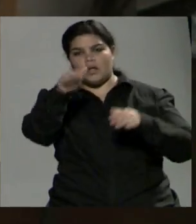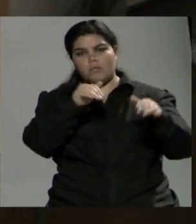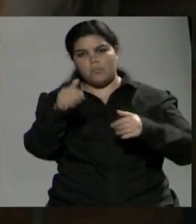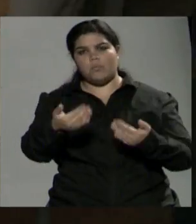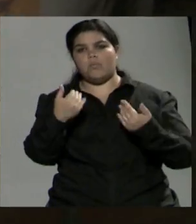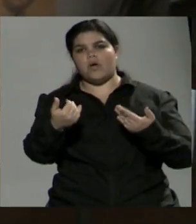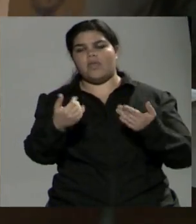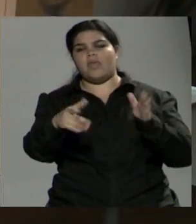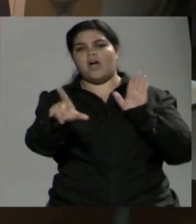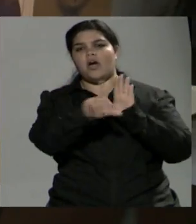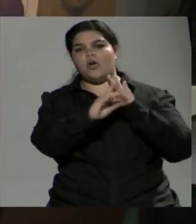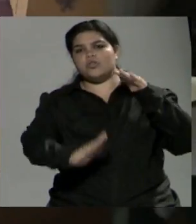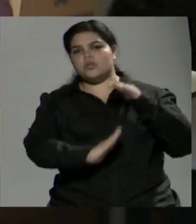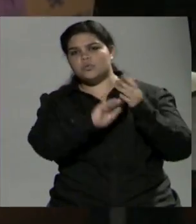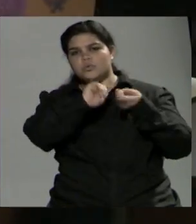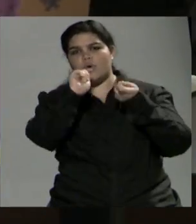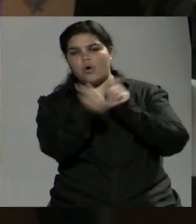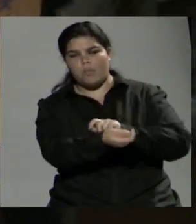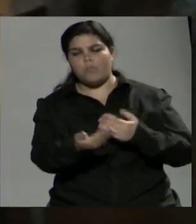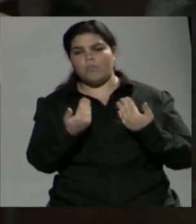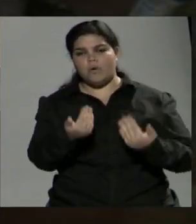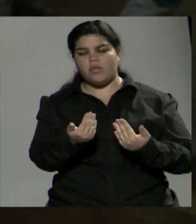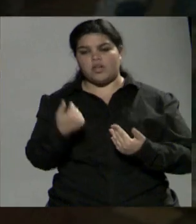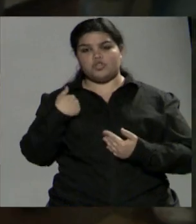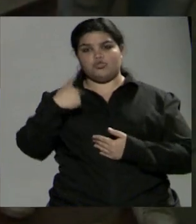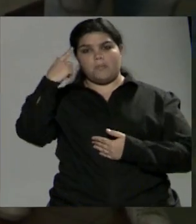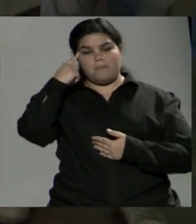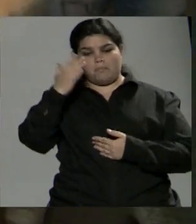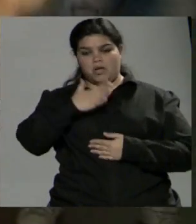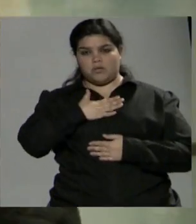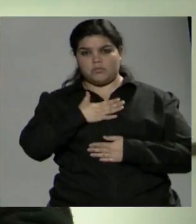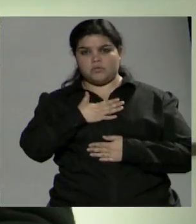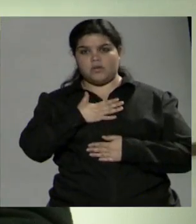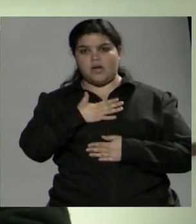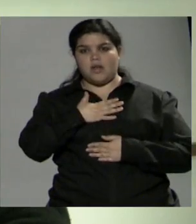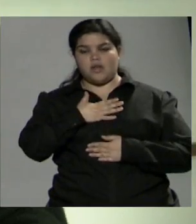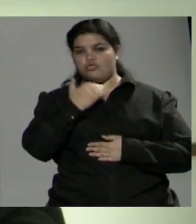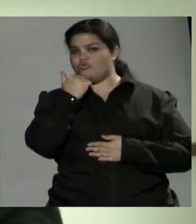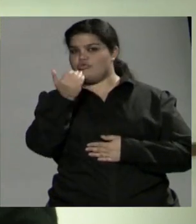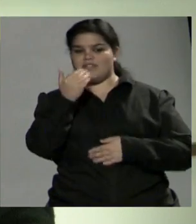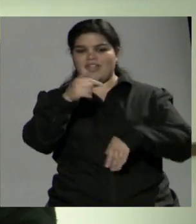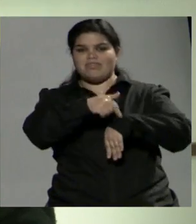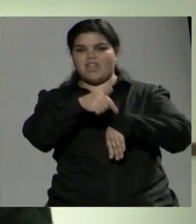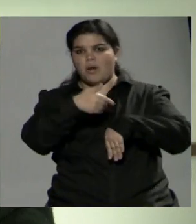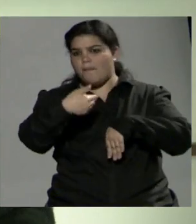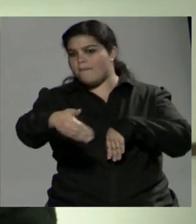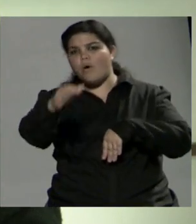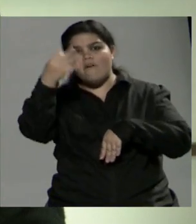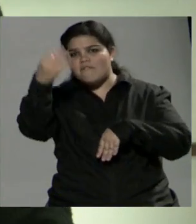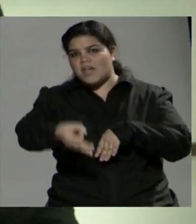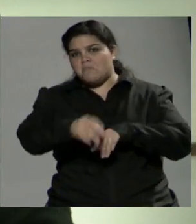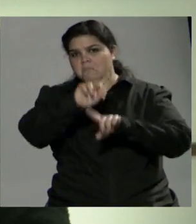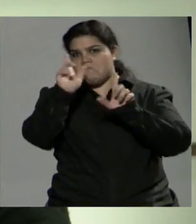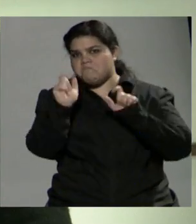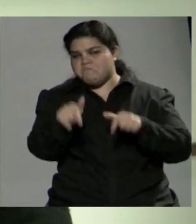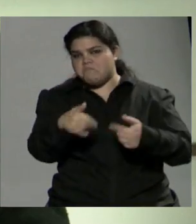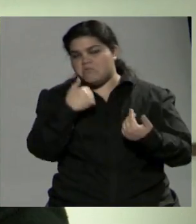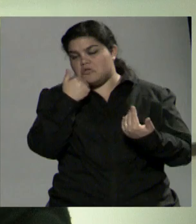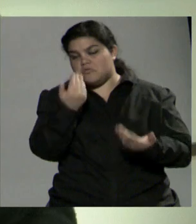Así que me parece a mí que ha sido una opinión simplemente de una persona, como si a mí